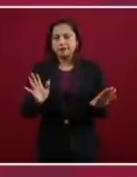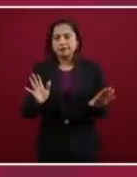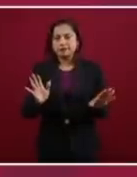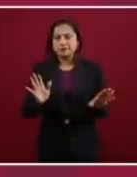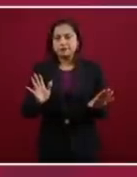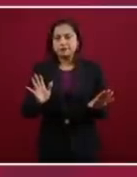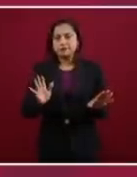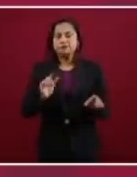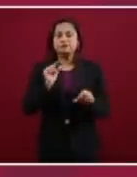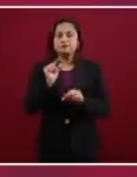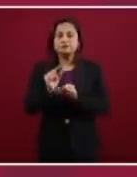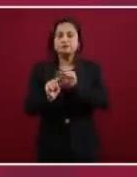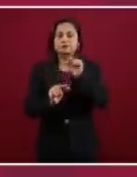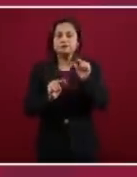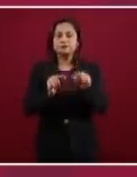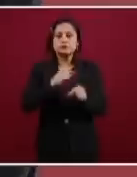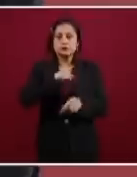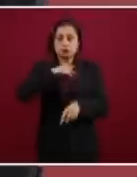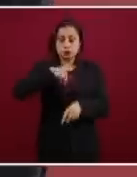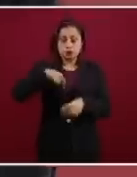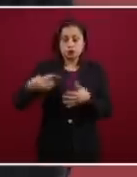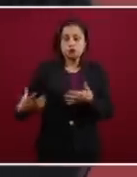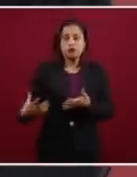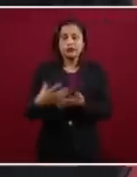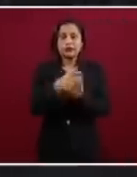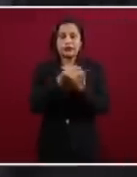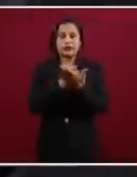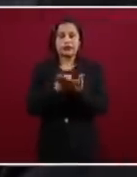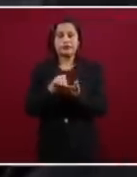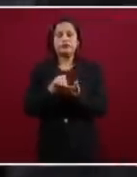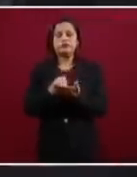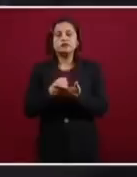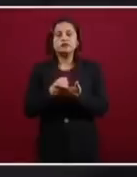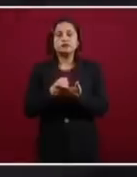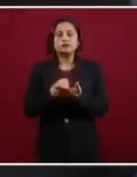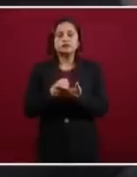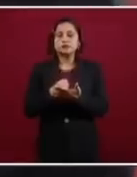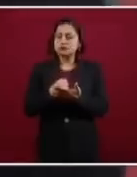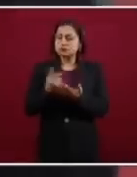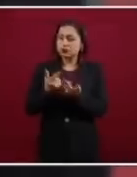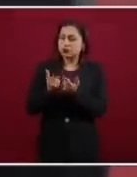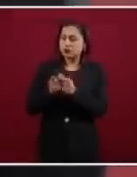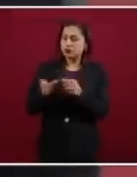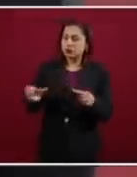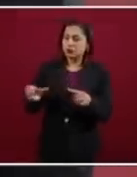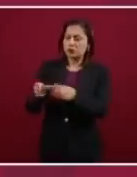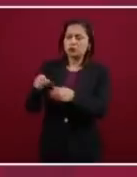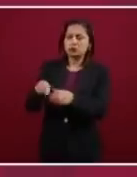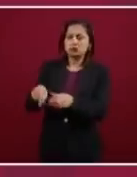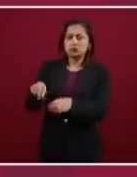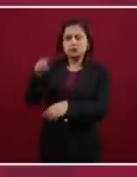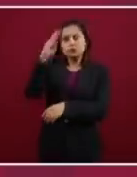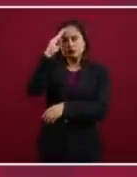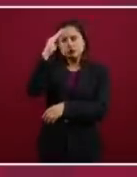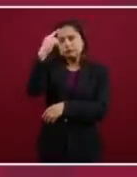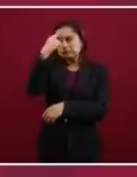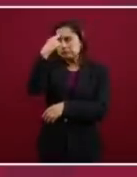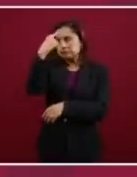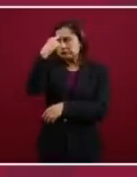y ellos siguen pensando que somos lo mismo